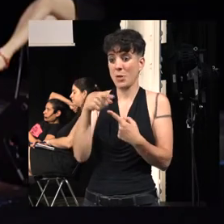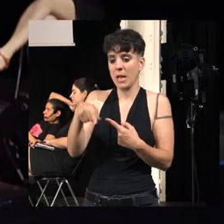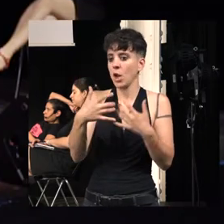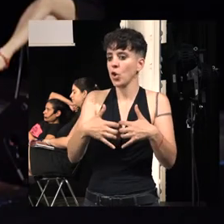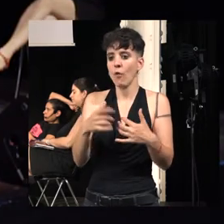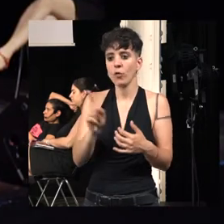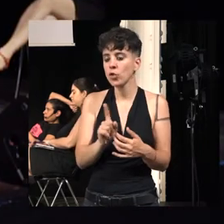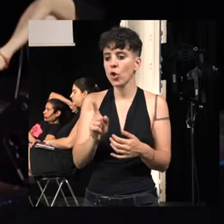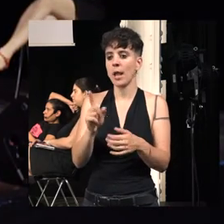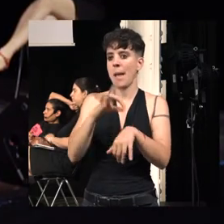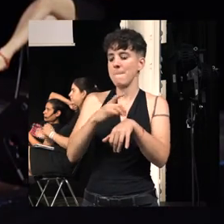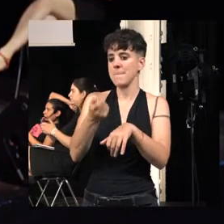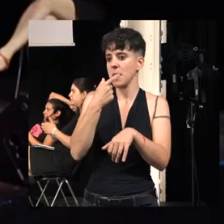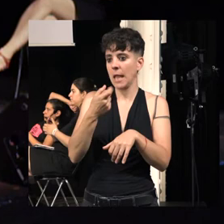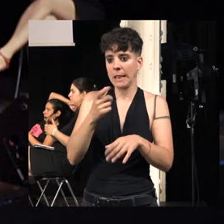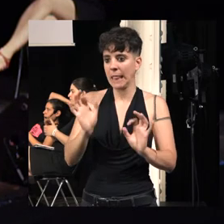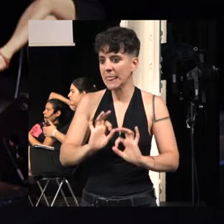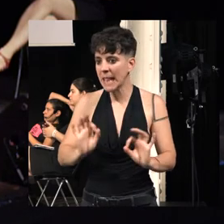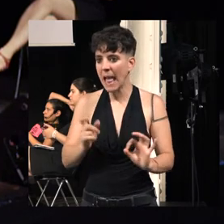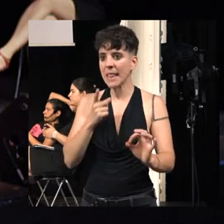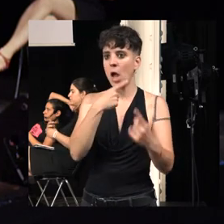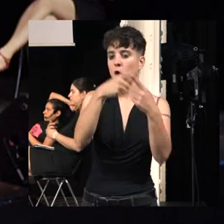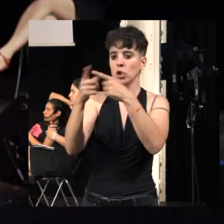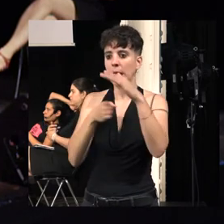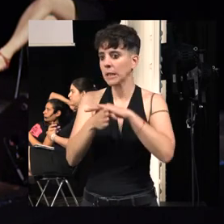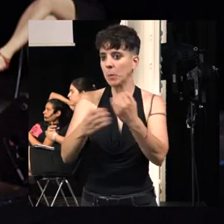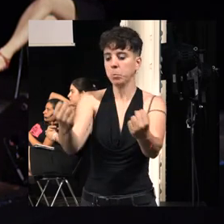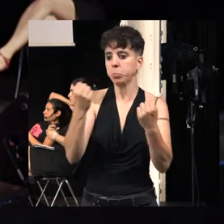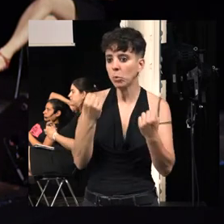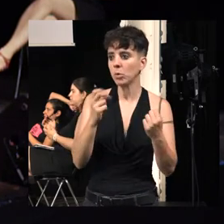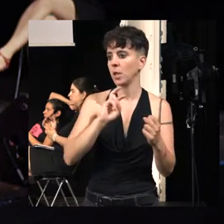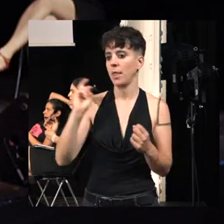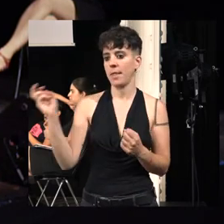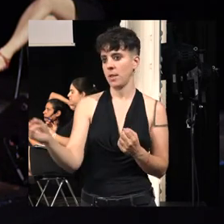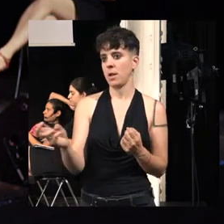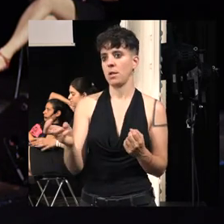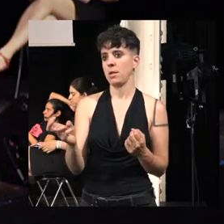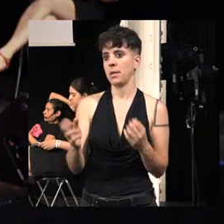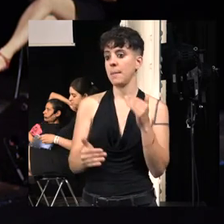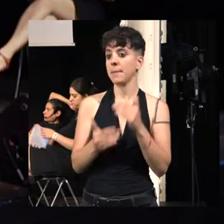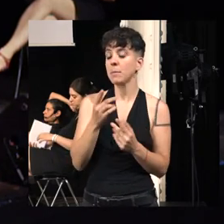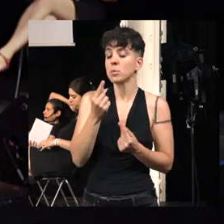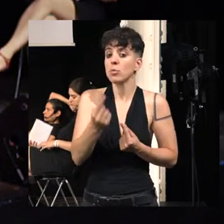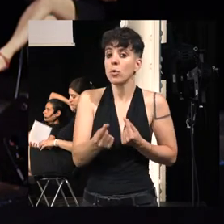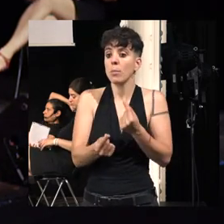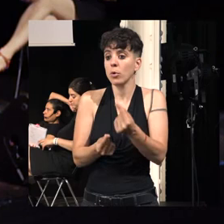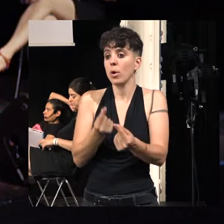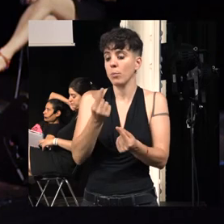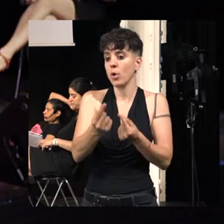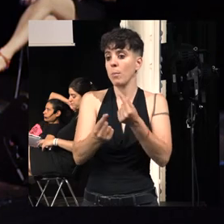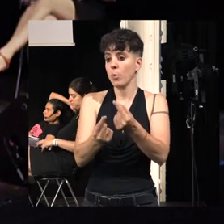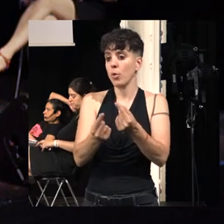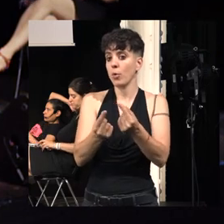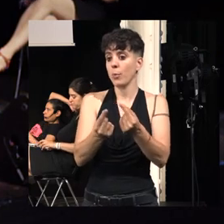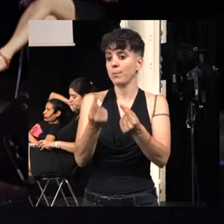no me da la medicación, no puedo acceder a las cosas, etc. Y empezamos poquito a poquito con la